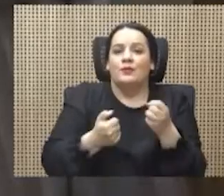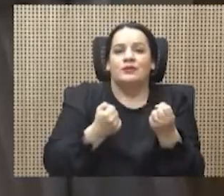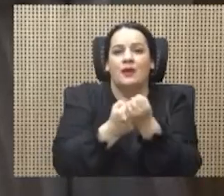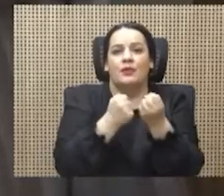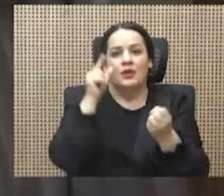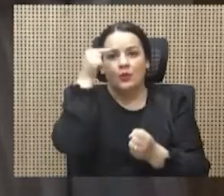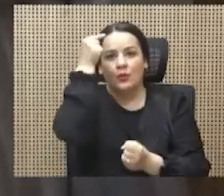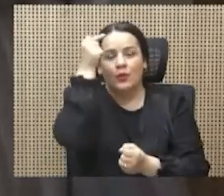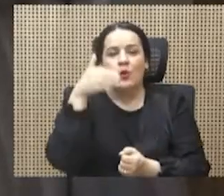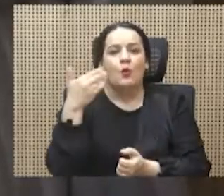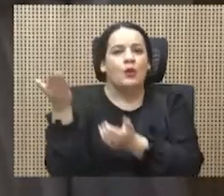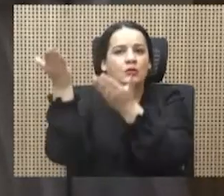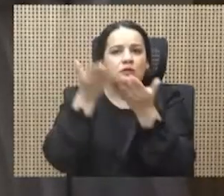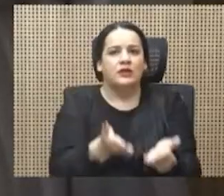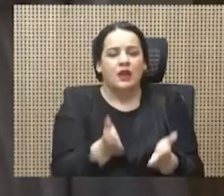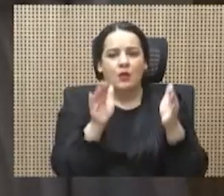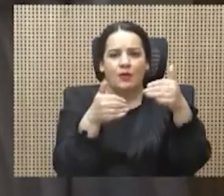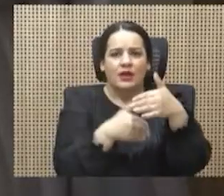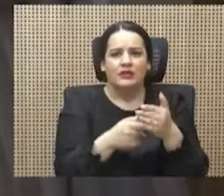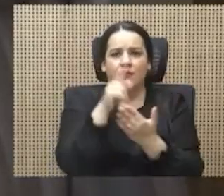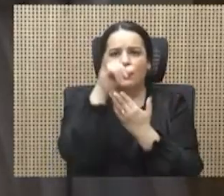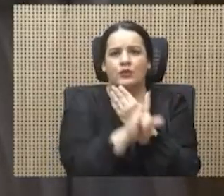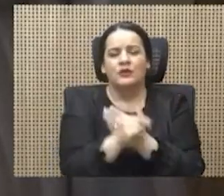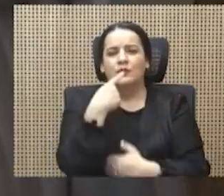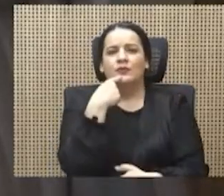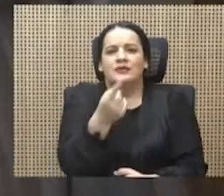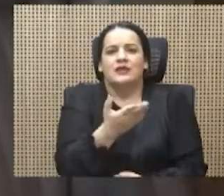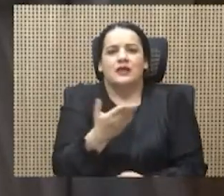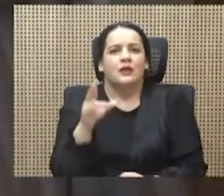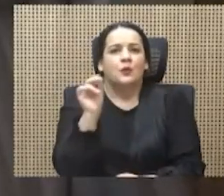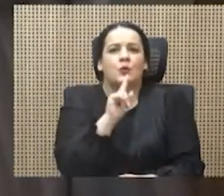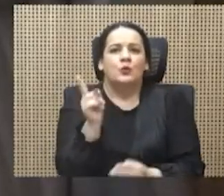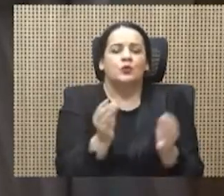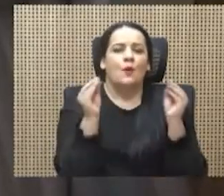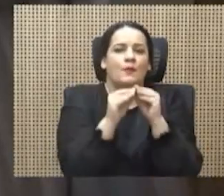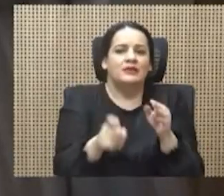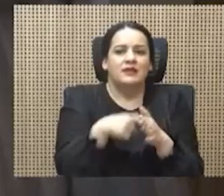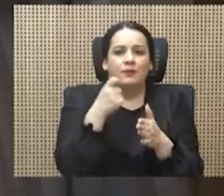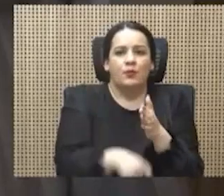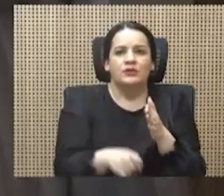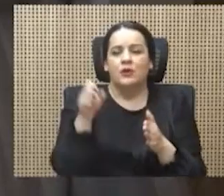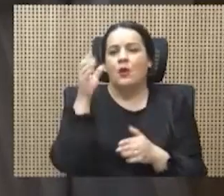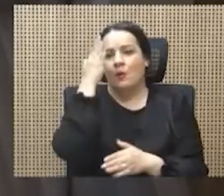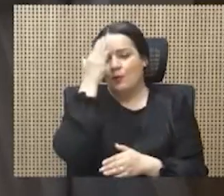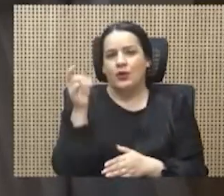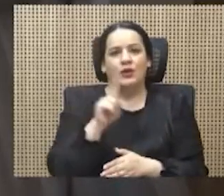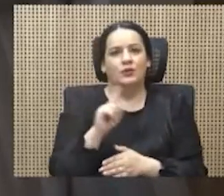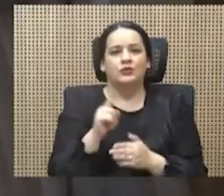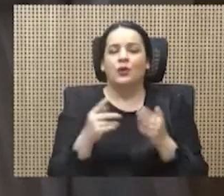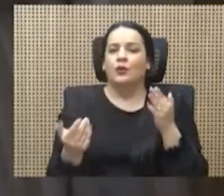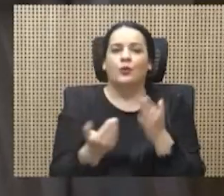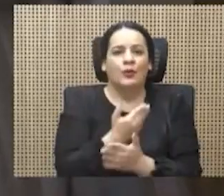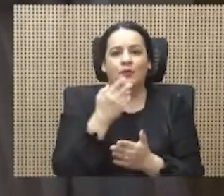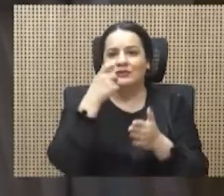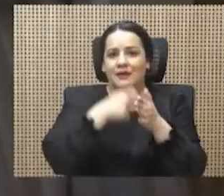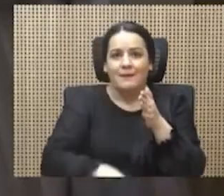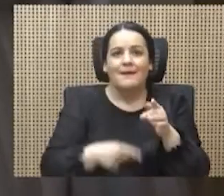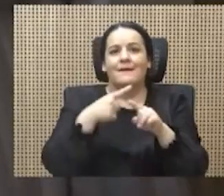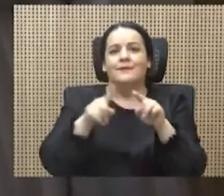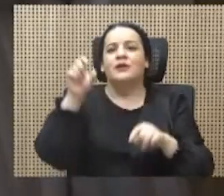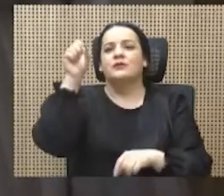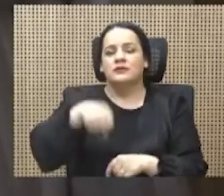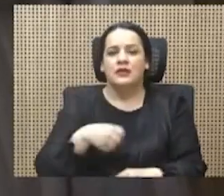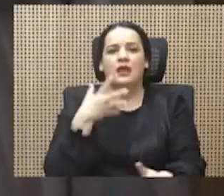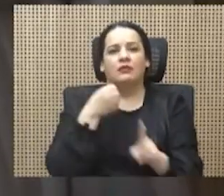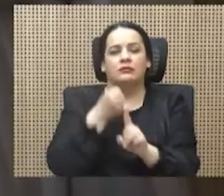cuando trae un paquete de proyectos diciendo que no son más impuestos, porque en efecto no son nuevos impuestos, pero sí es más